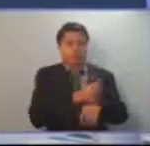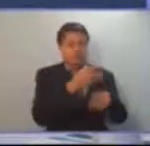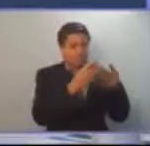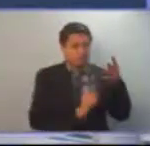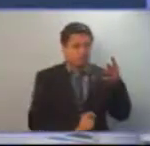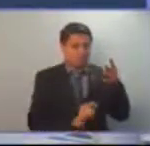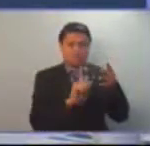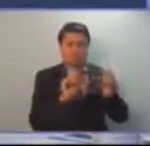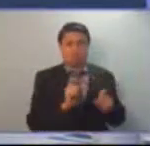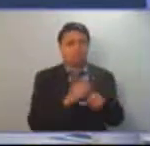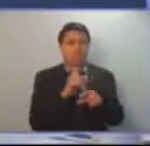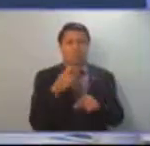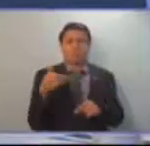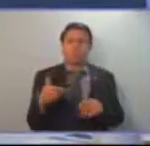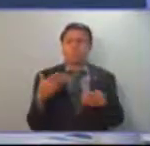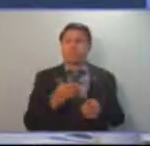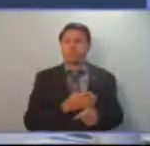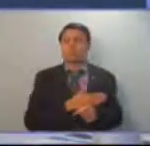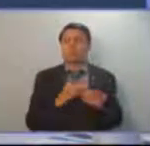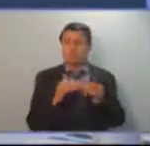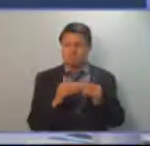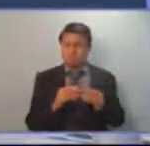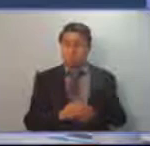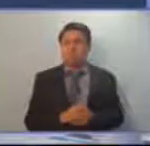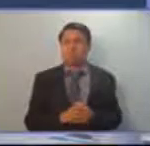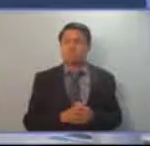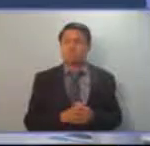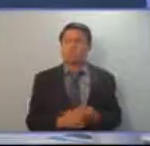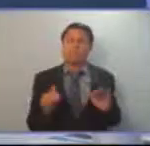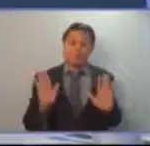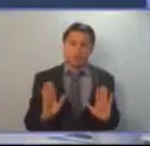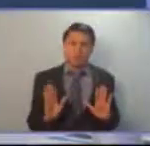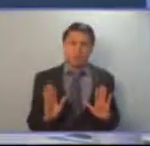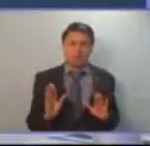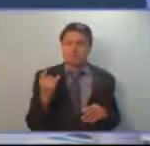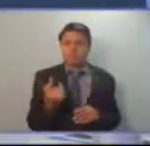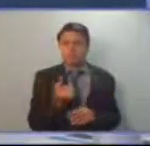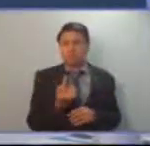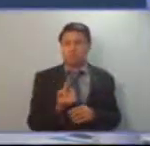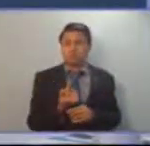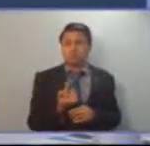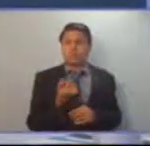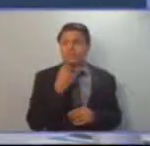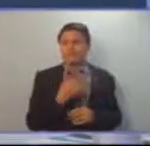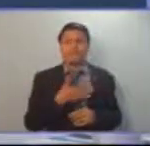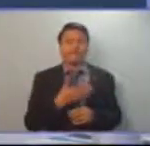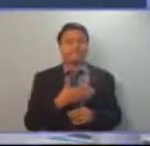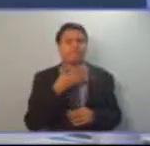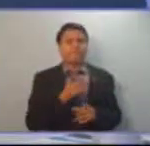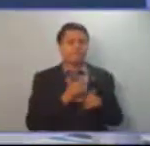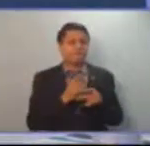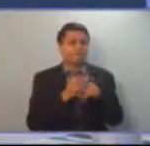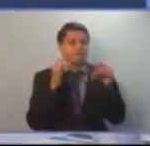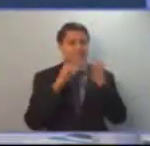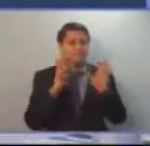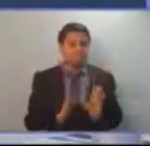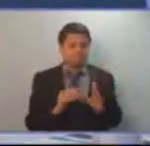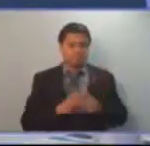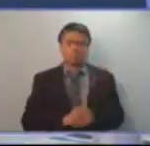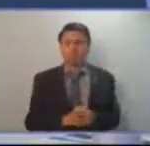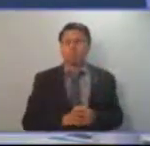se debe modificar un año antes de las elecciones. Pero había ciudadanos que tenían dificultad de cambio de